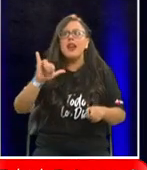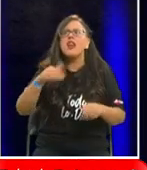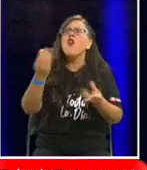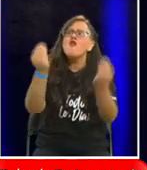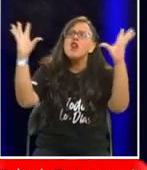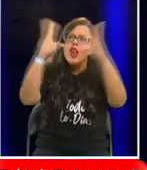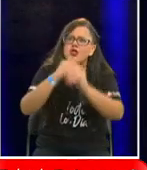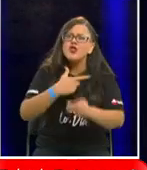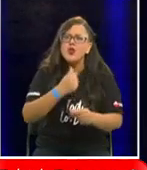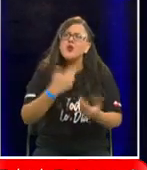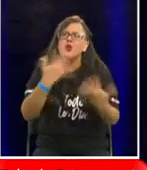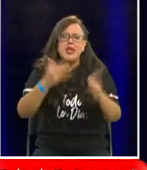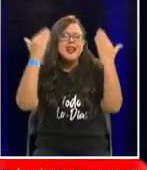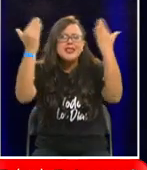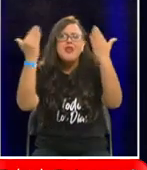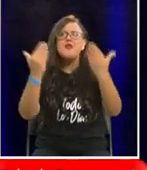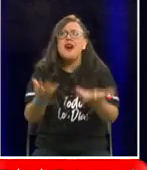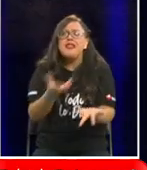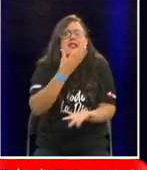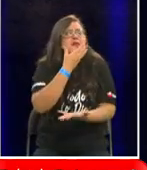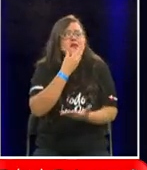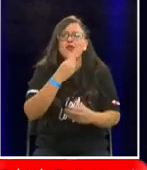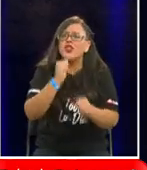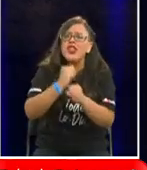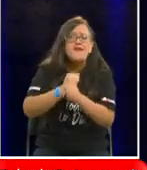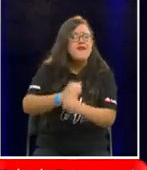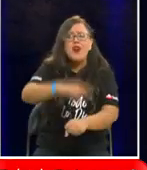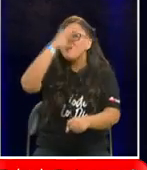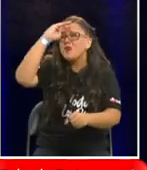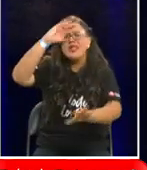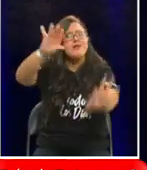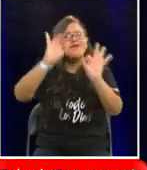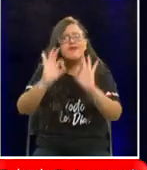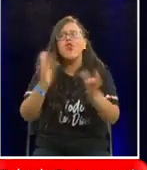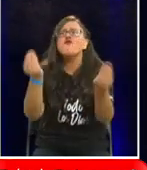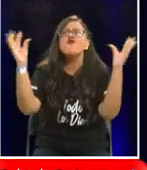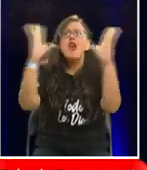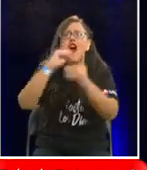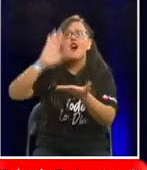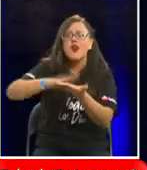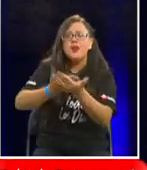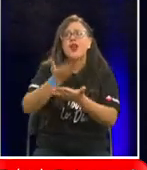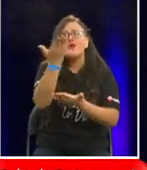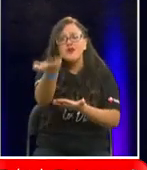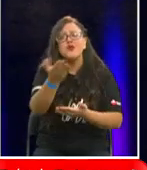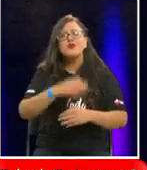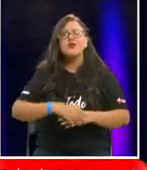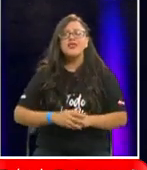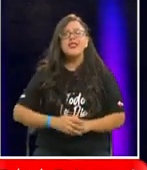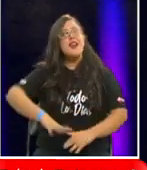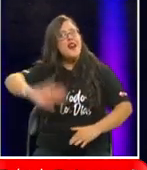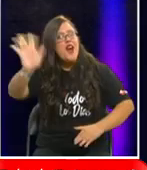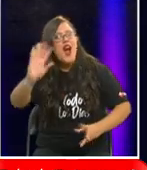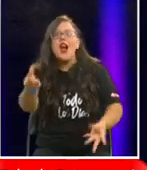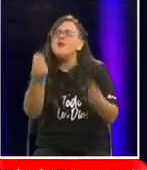de saludarte. Qué linda labor, qué gran experiencia. Buenas noches, Leo. ¿Cómo estás? Muy bien,